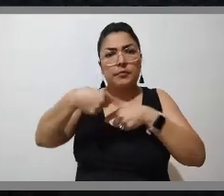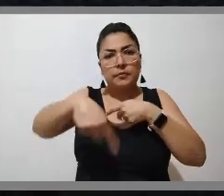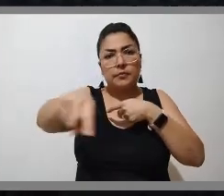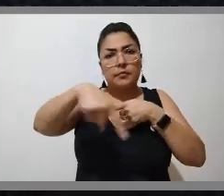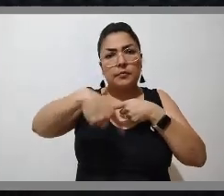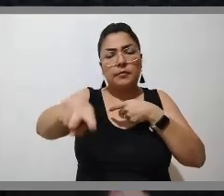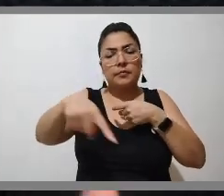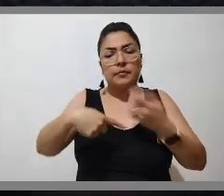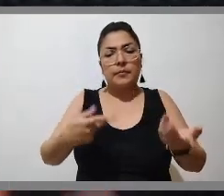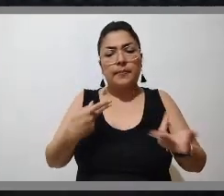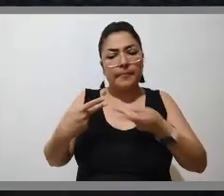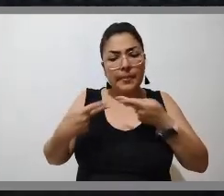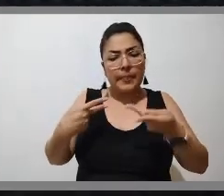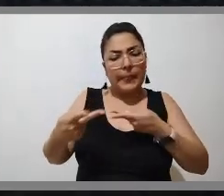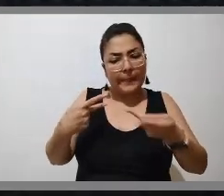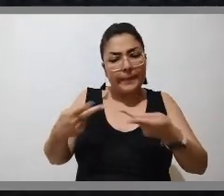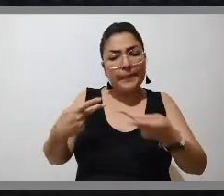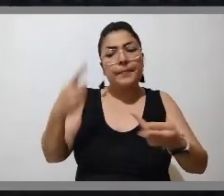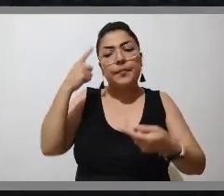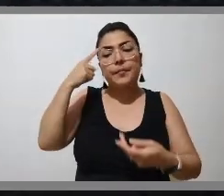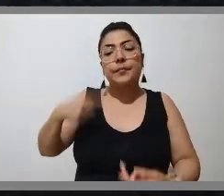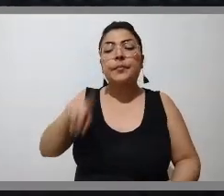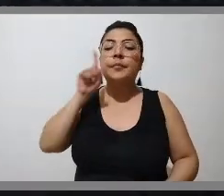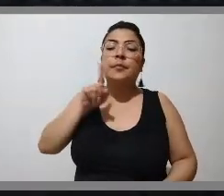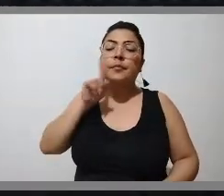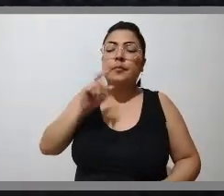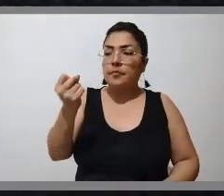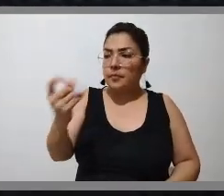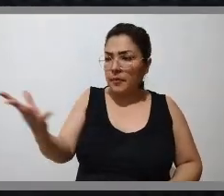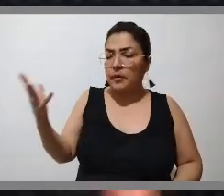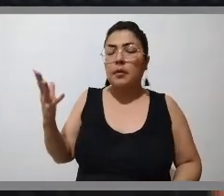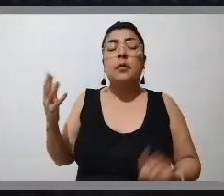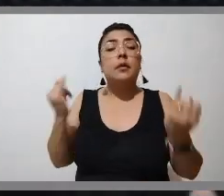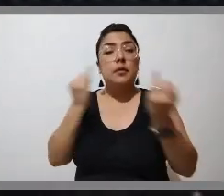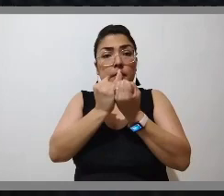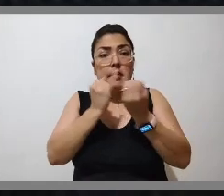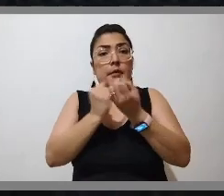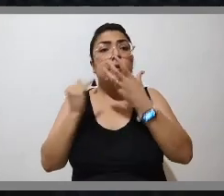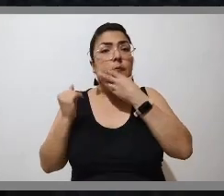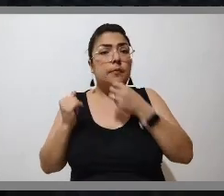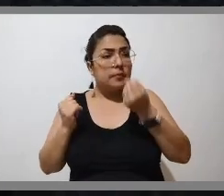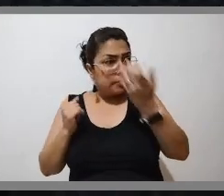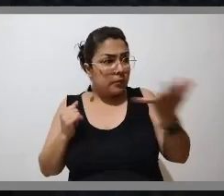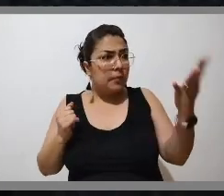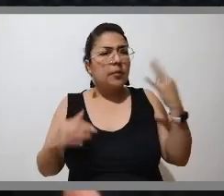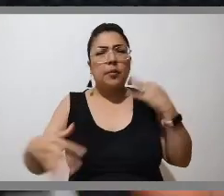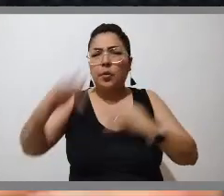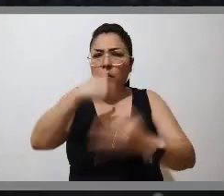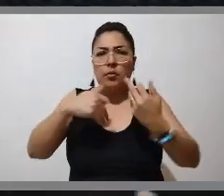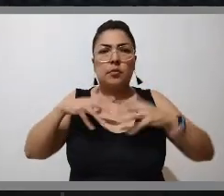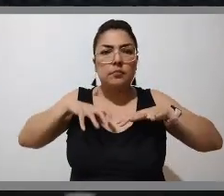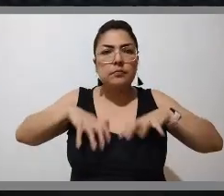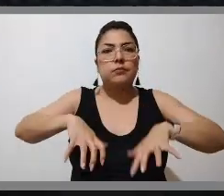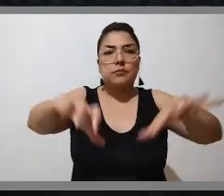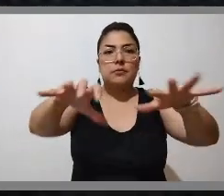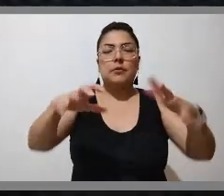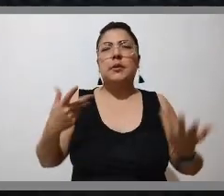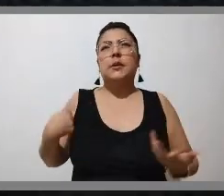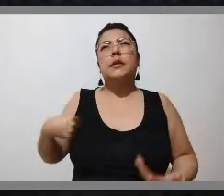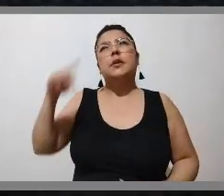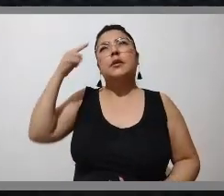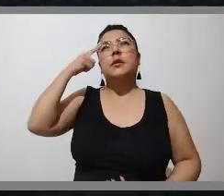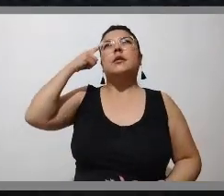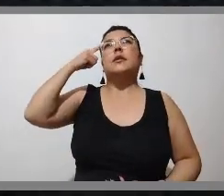el tema, no solamente a las mujeres, sino también a los hombres, a la ciudadanía en general, sobre que es importante